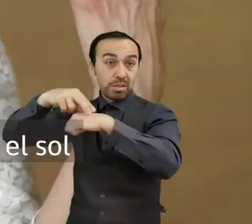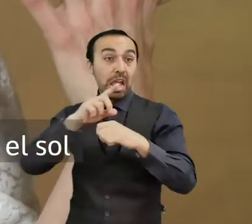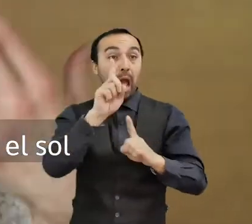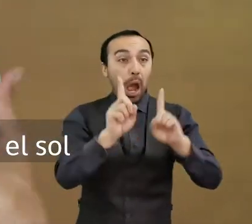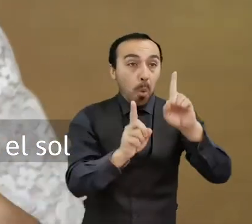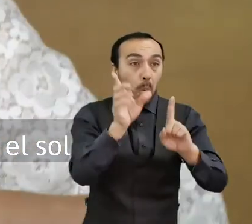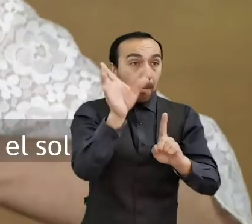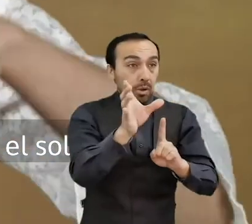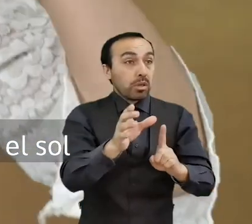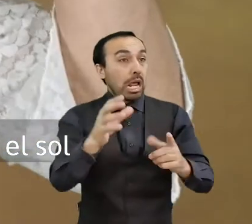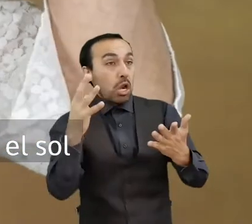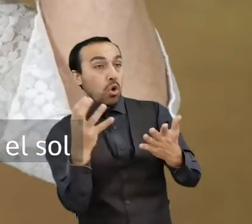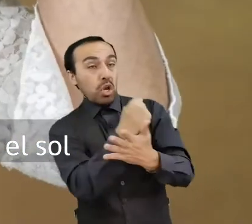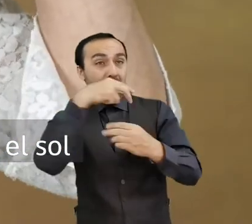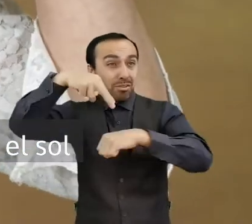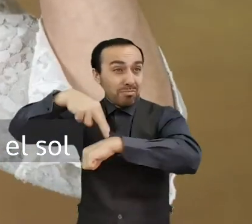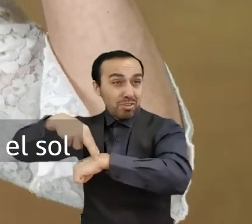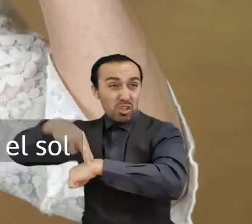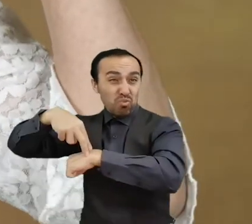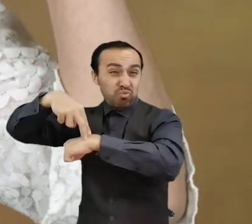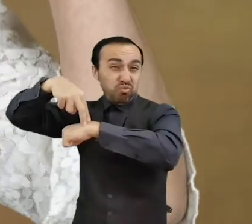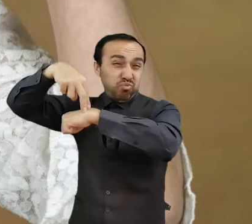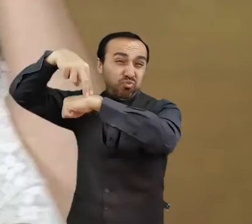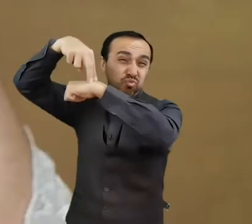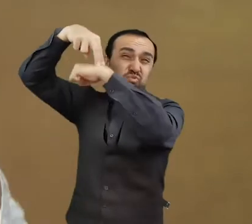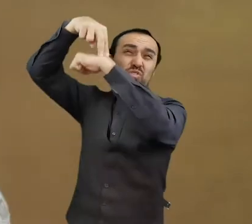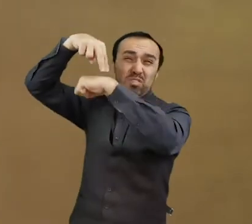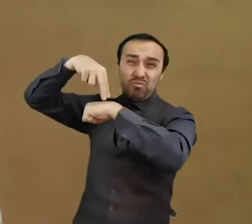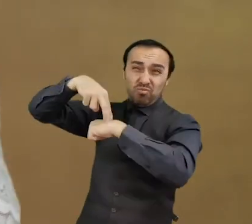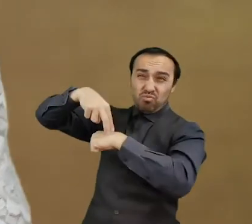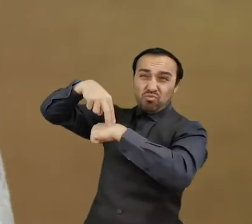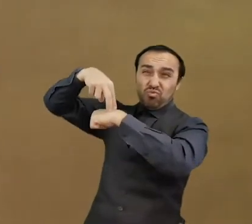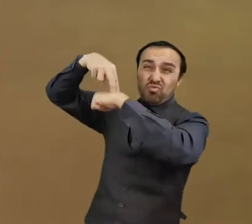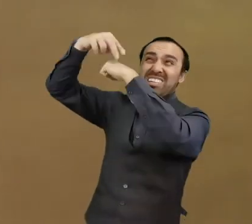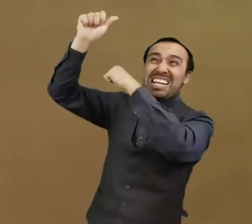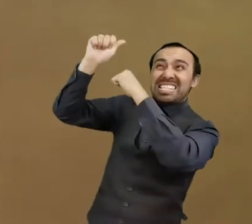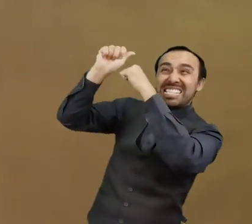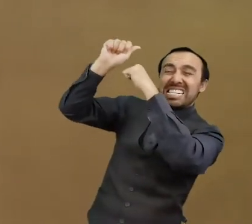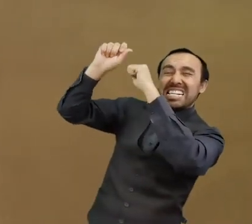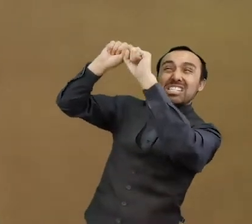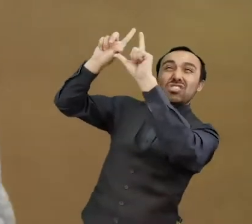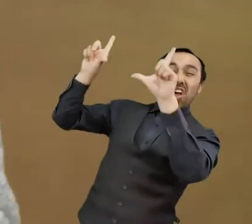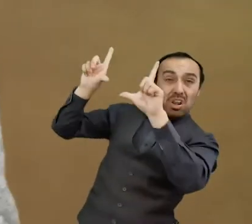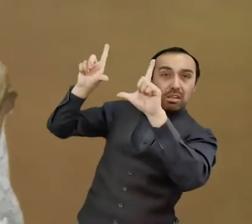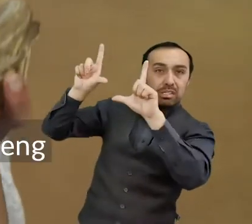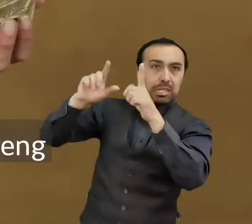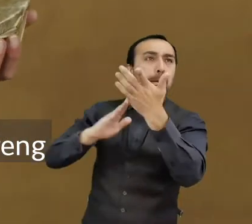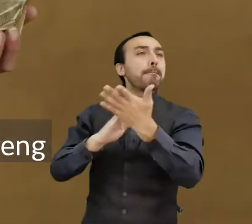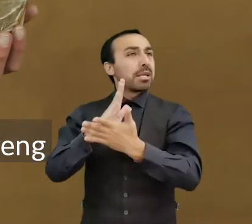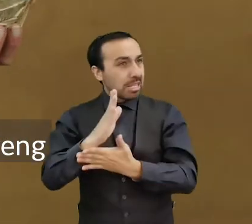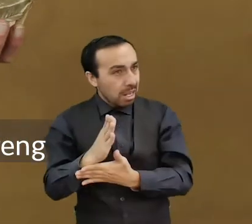alto de los cerros hasta donde casi todo para el sol y puede quemar su cara comenzaron a cantar